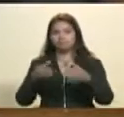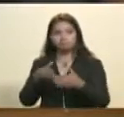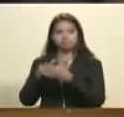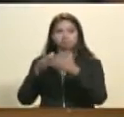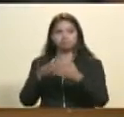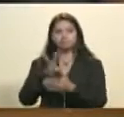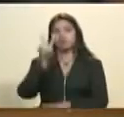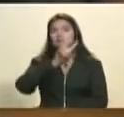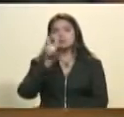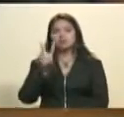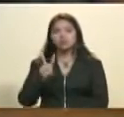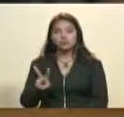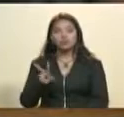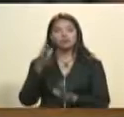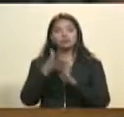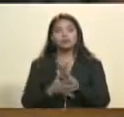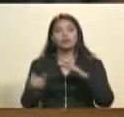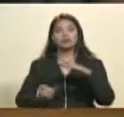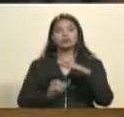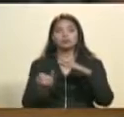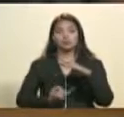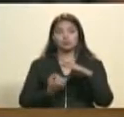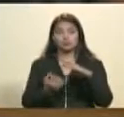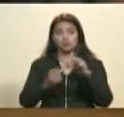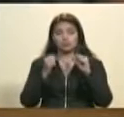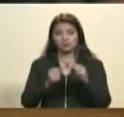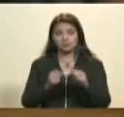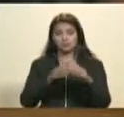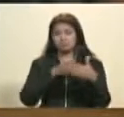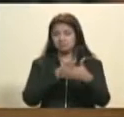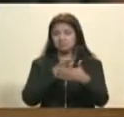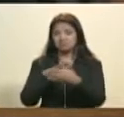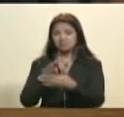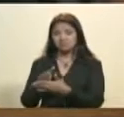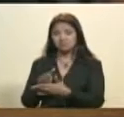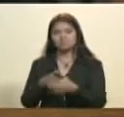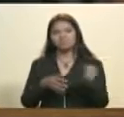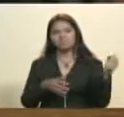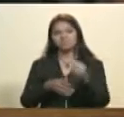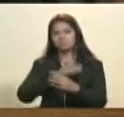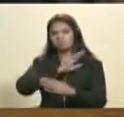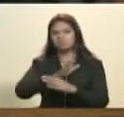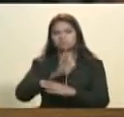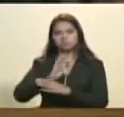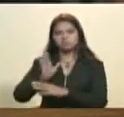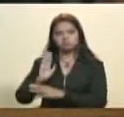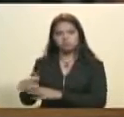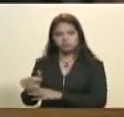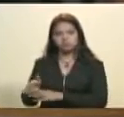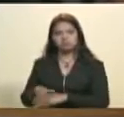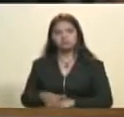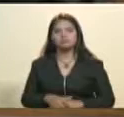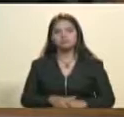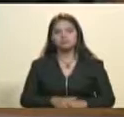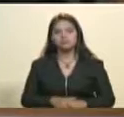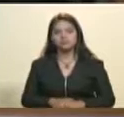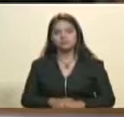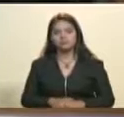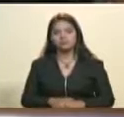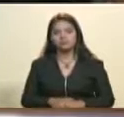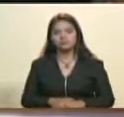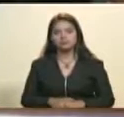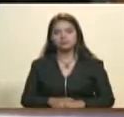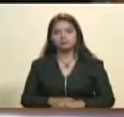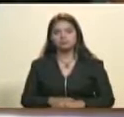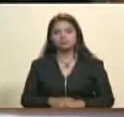Venezuela a través de organismos multilaterales, ha recurrido a la imposición arbitraria de sanciones que